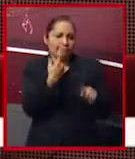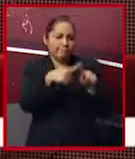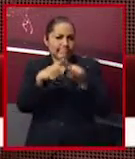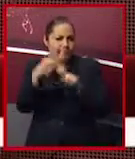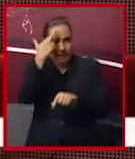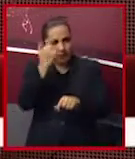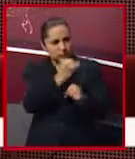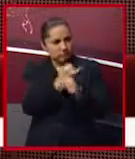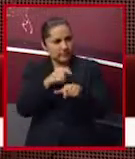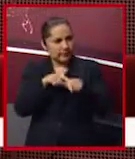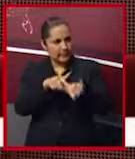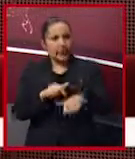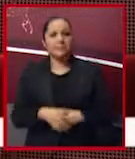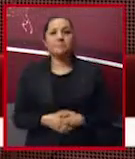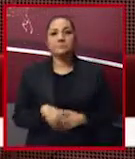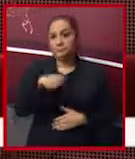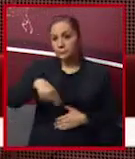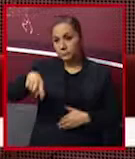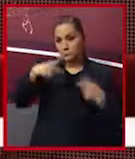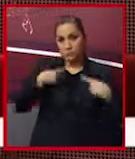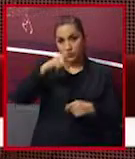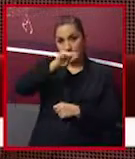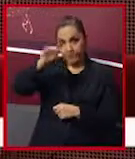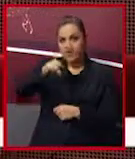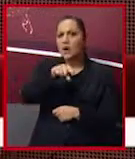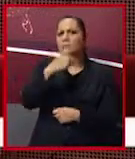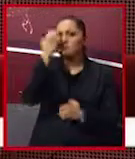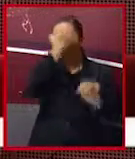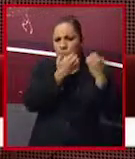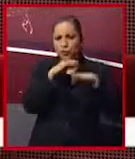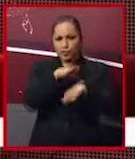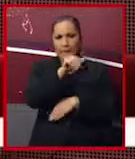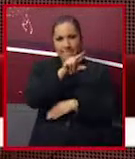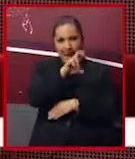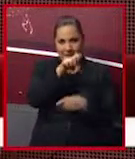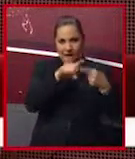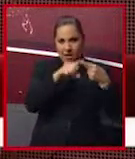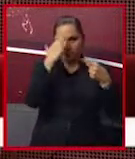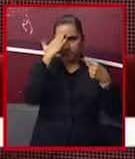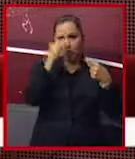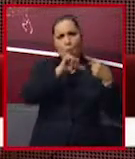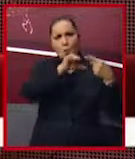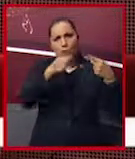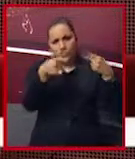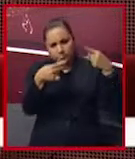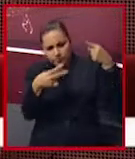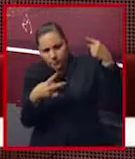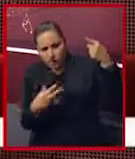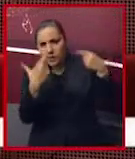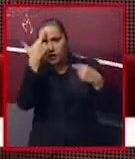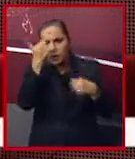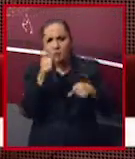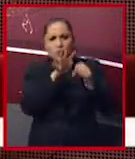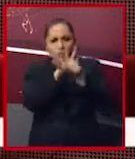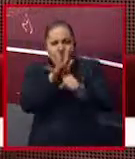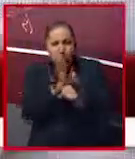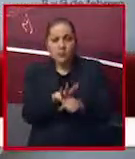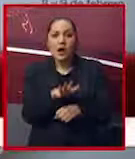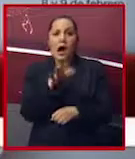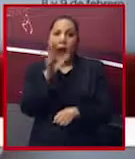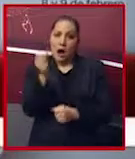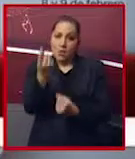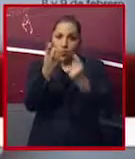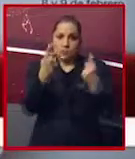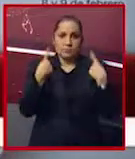Adicionalmente, los especialistas abordaron algunas de las variantes del Guillain-Barré, como aquella caracterizada por una parálisis facial. Doloroso que eso le puede